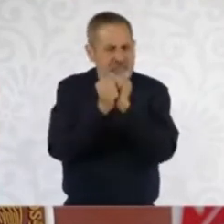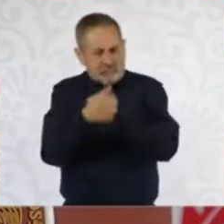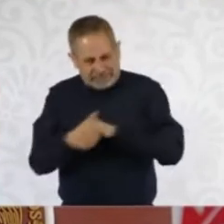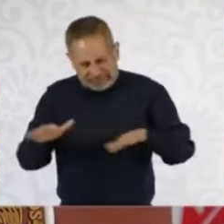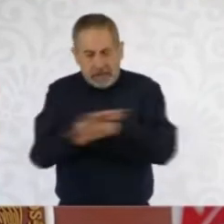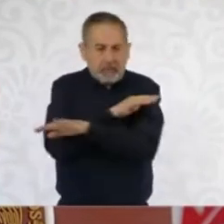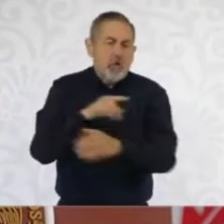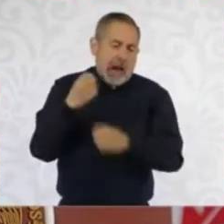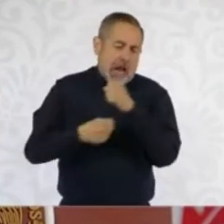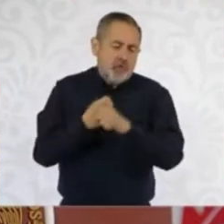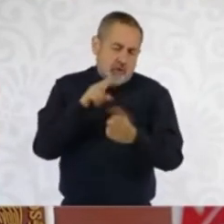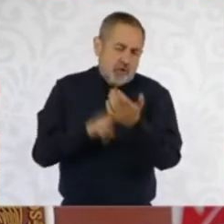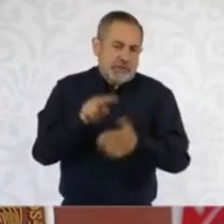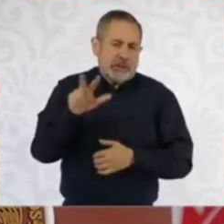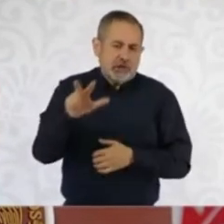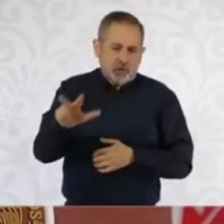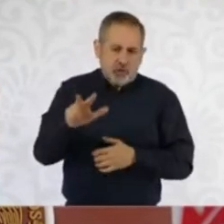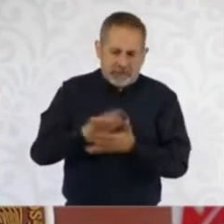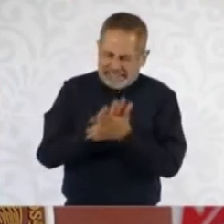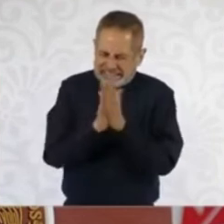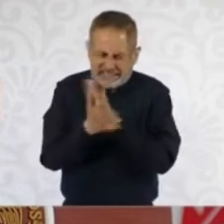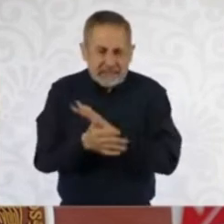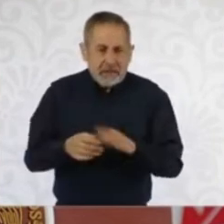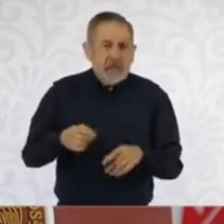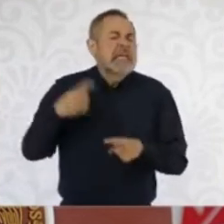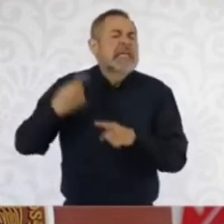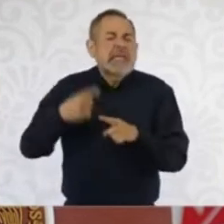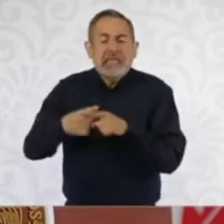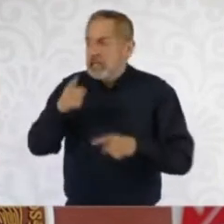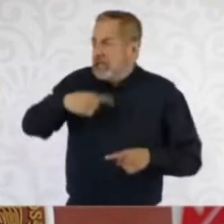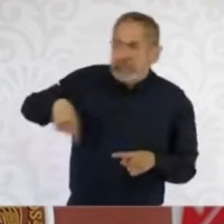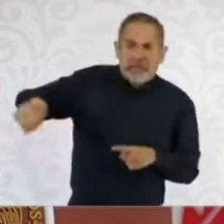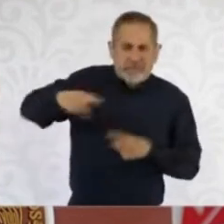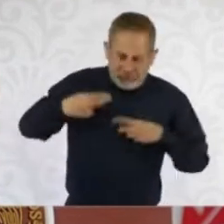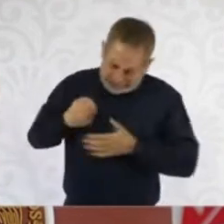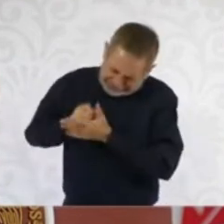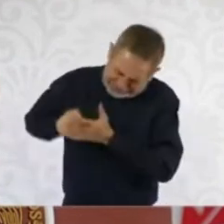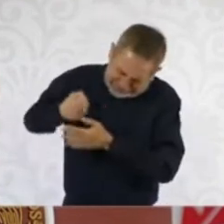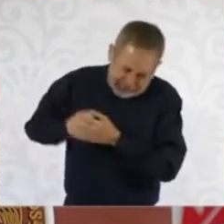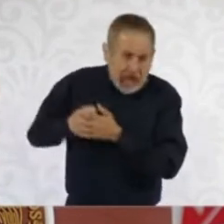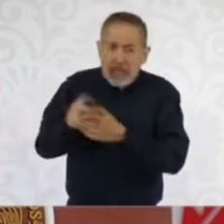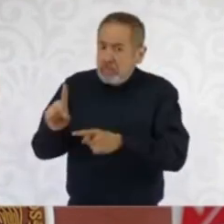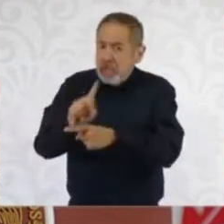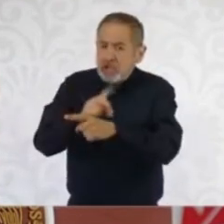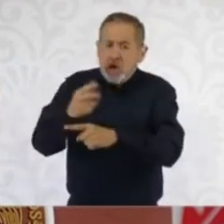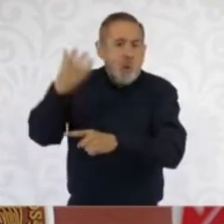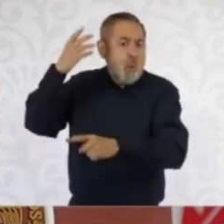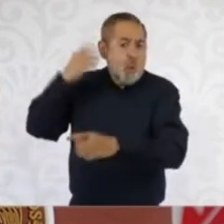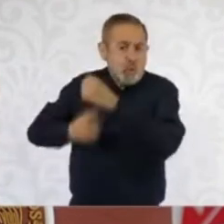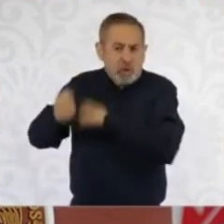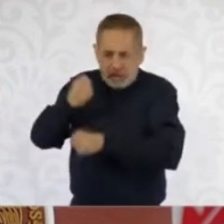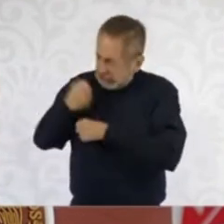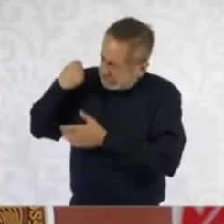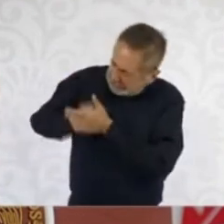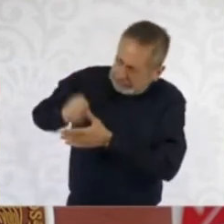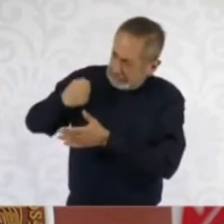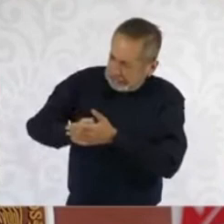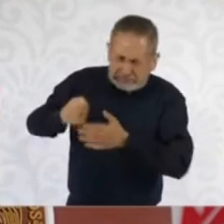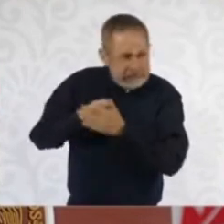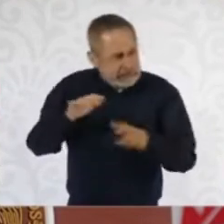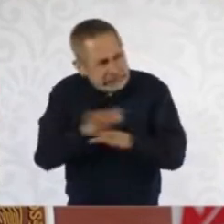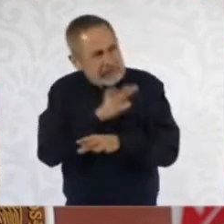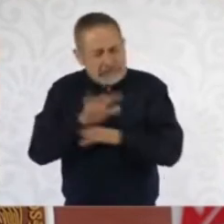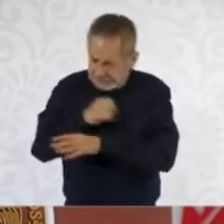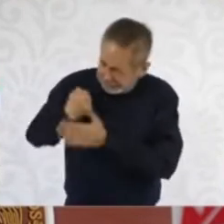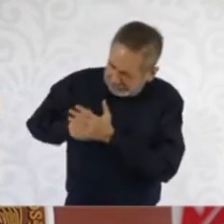fondo en nuestro país que llegó con un movimiento social que venía luchando desde hace muchos años y que se